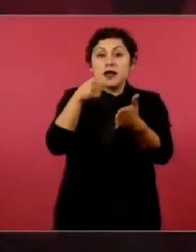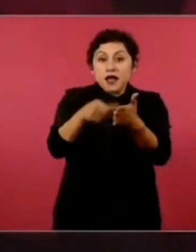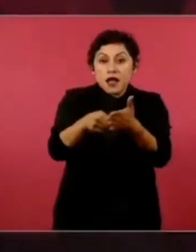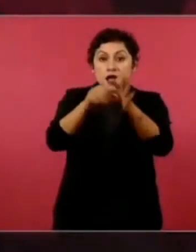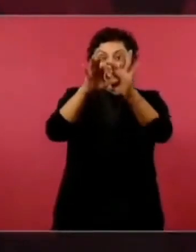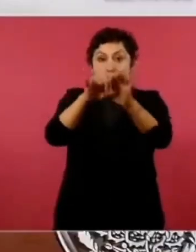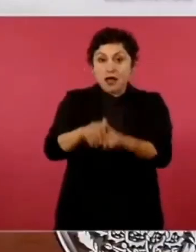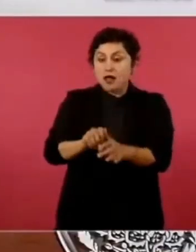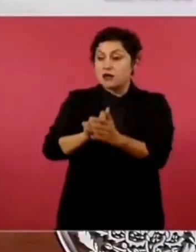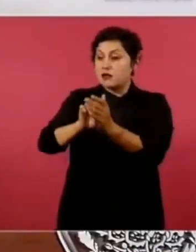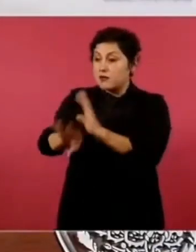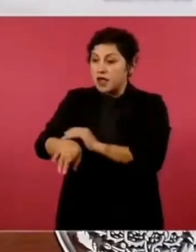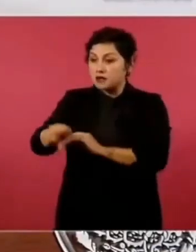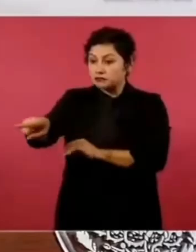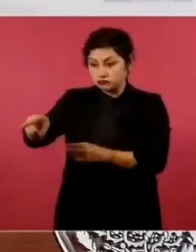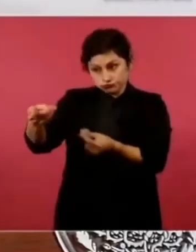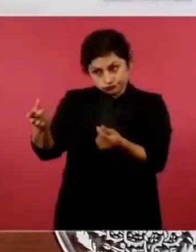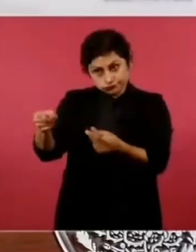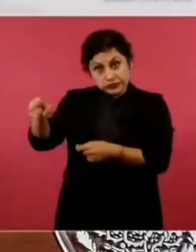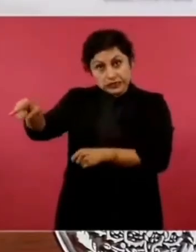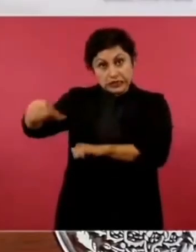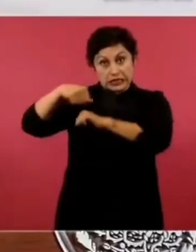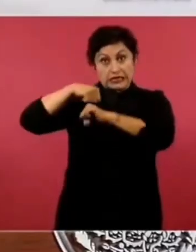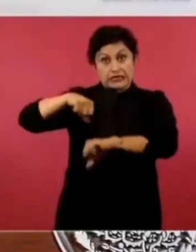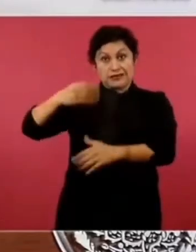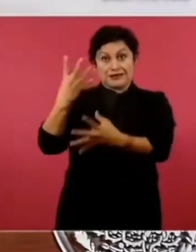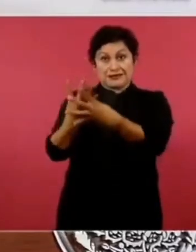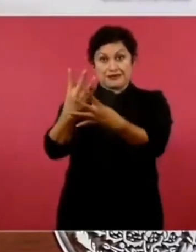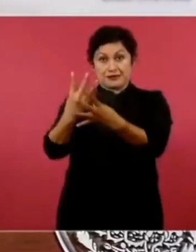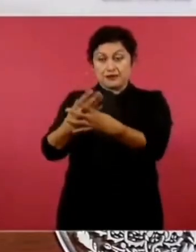reclusorio, tiene una multa de tanto.